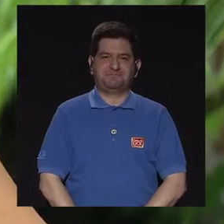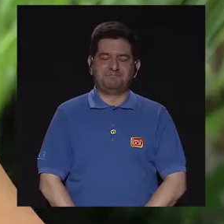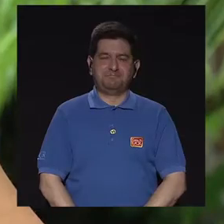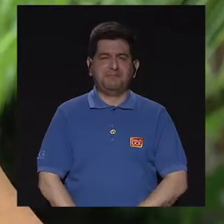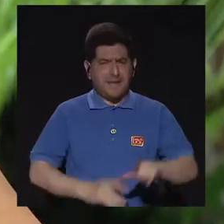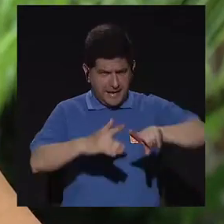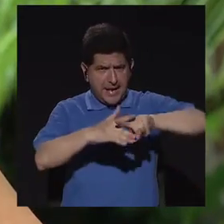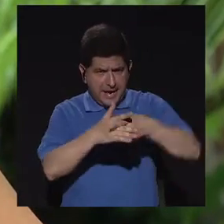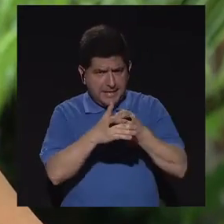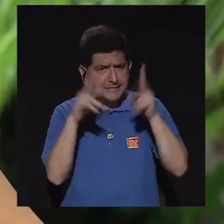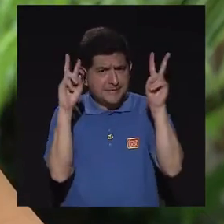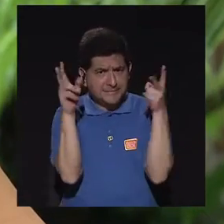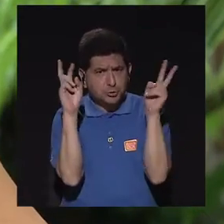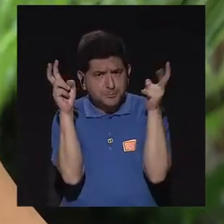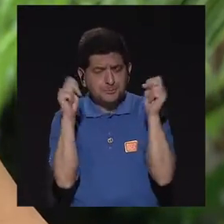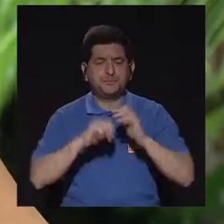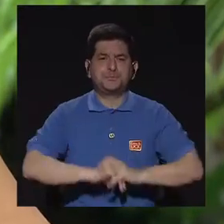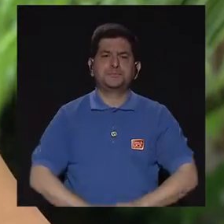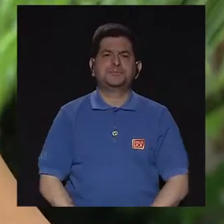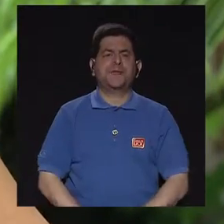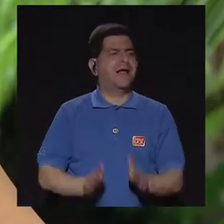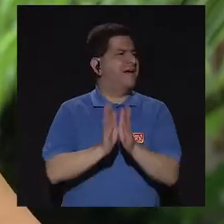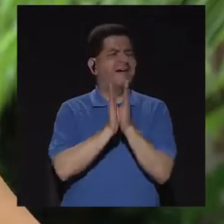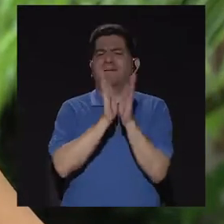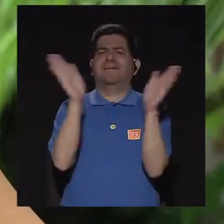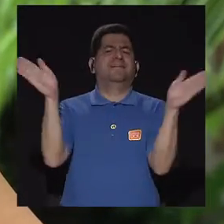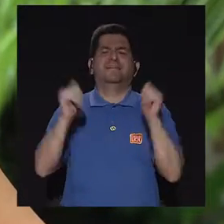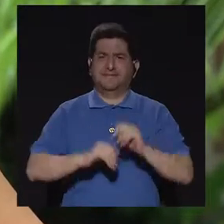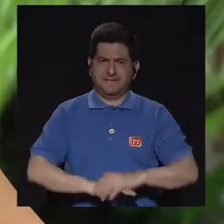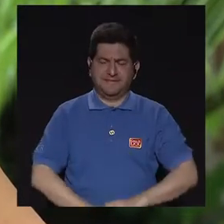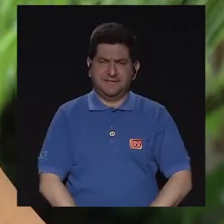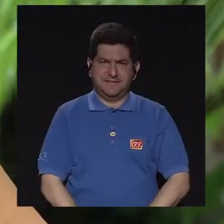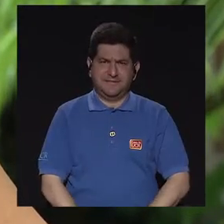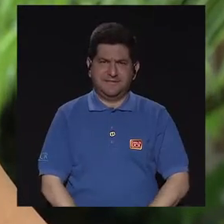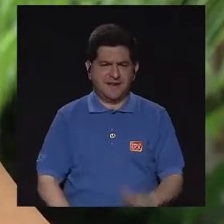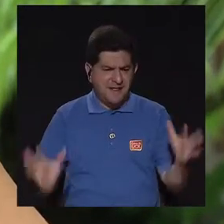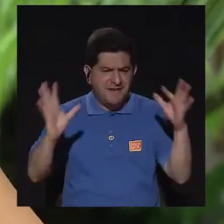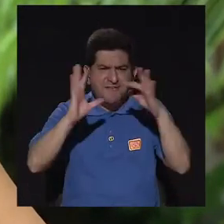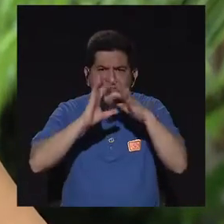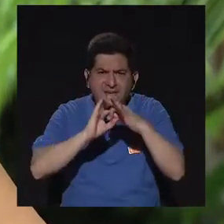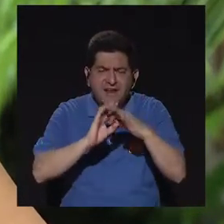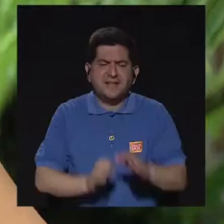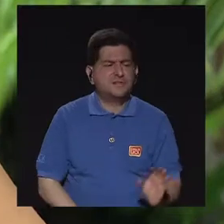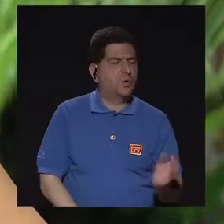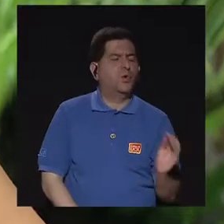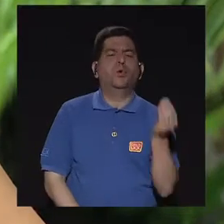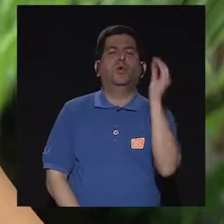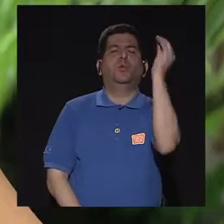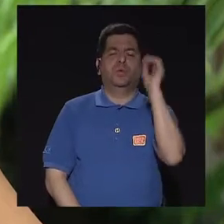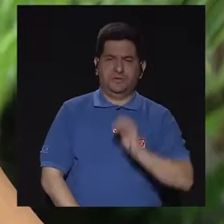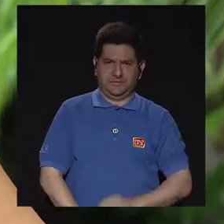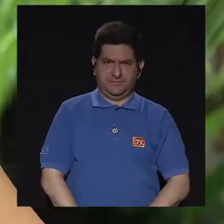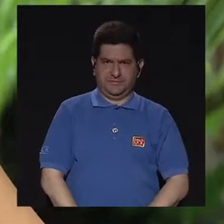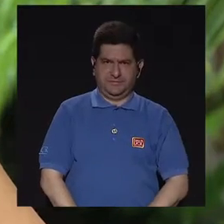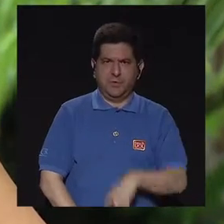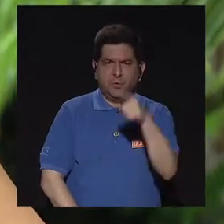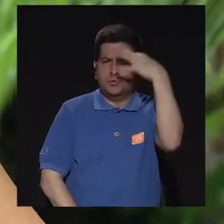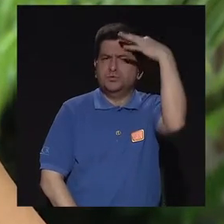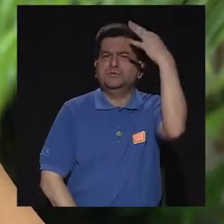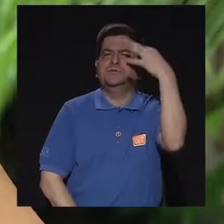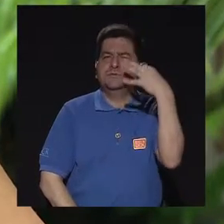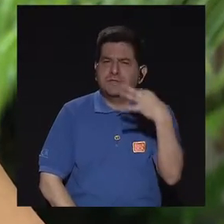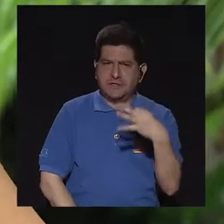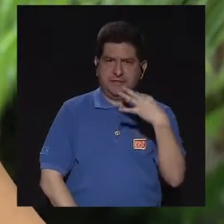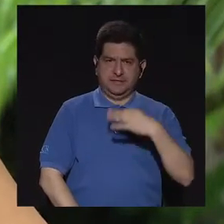Bueno, para iniciar con el tema, en general, relacionado a la juventud, ¿cuál